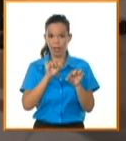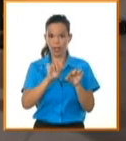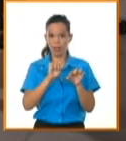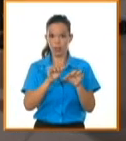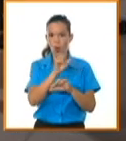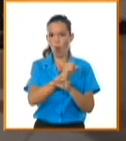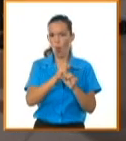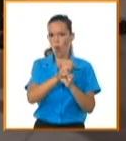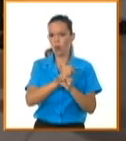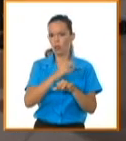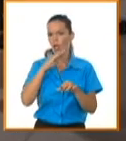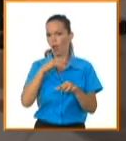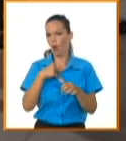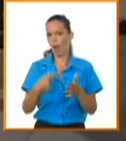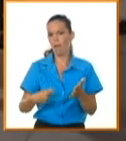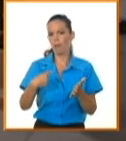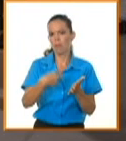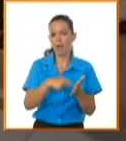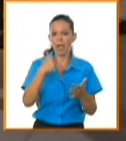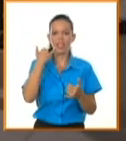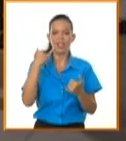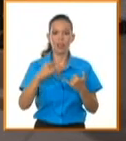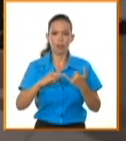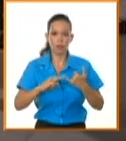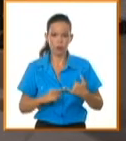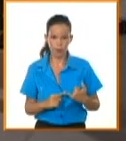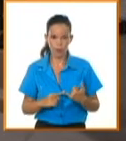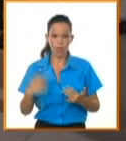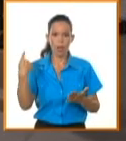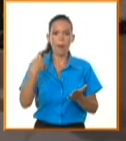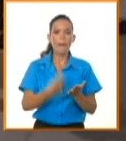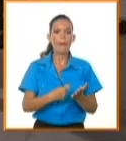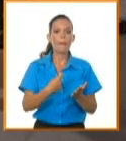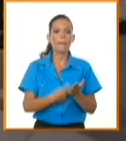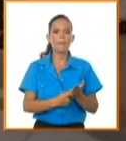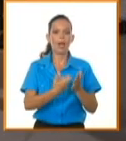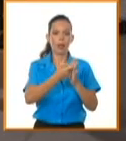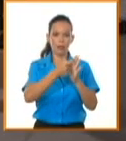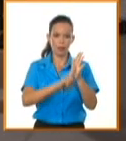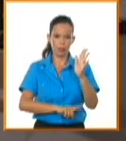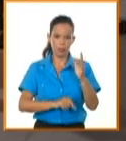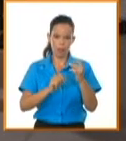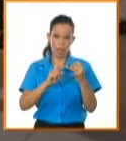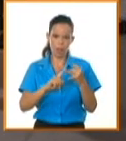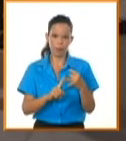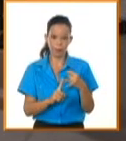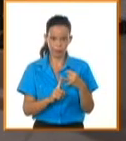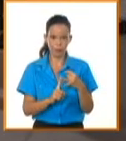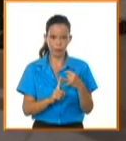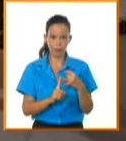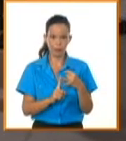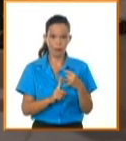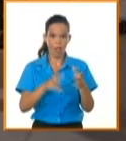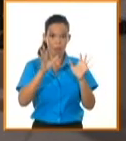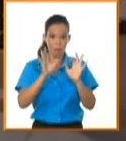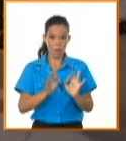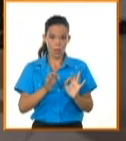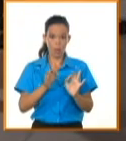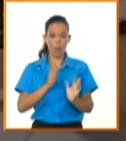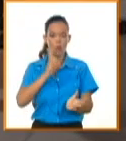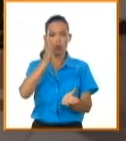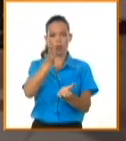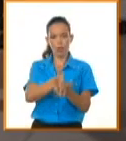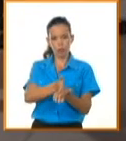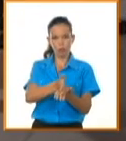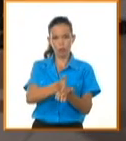teléfono hacían uso del pago de la electricidad sin tener que ir a hacer una cola desde su misma cuenta bancaria esto con un proceso